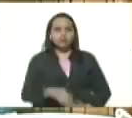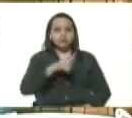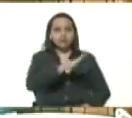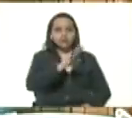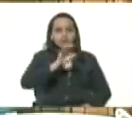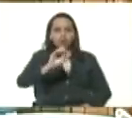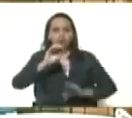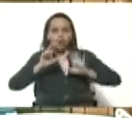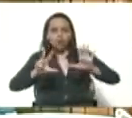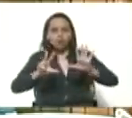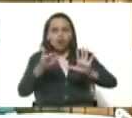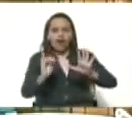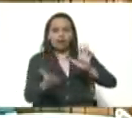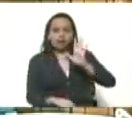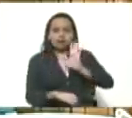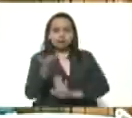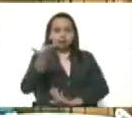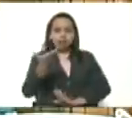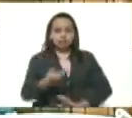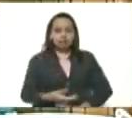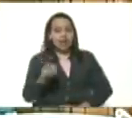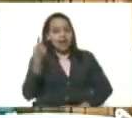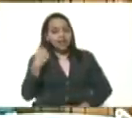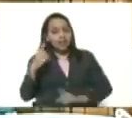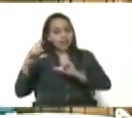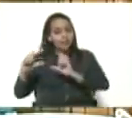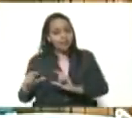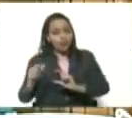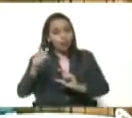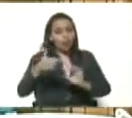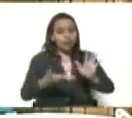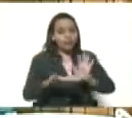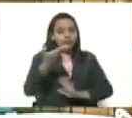408 casos, hay un crecimiento en relación a ayer.